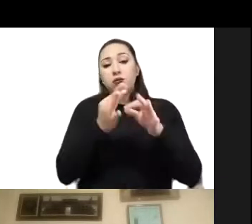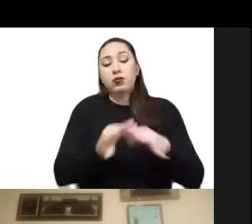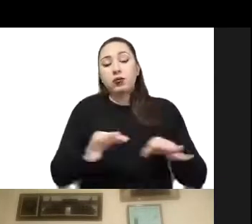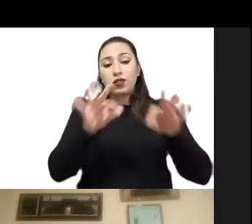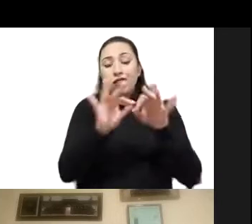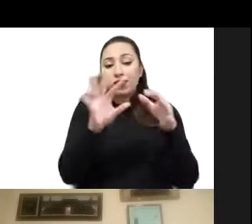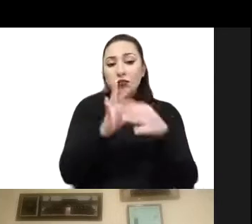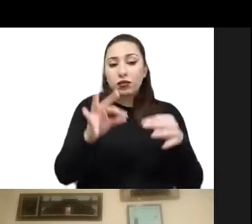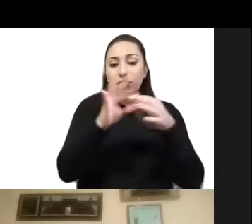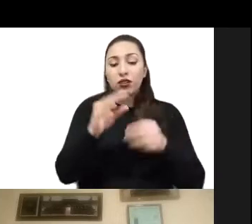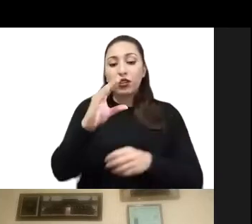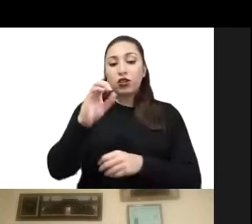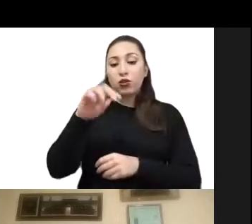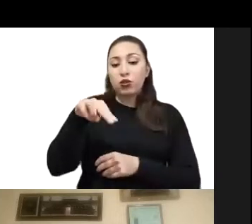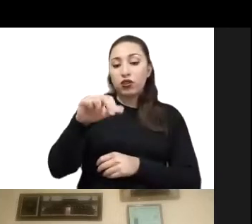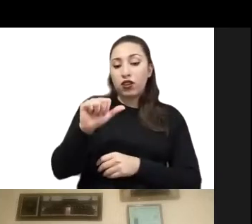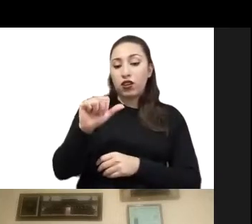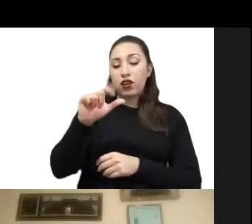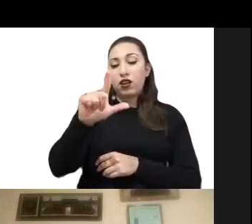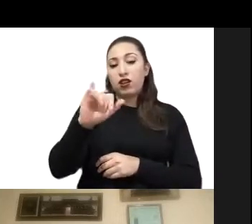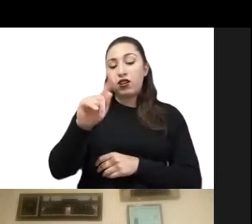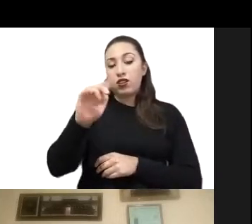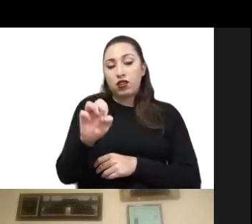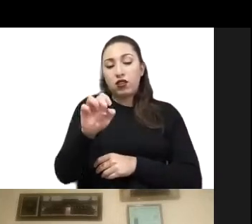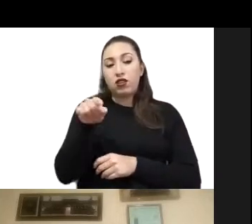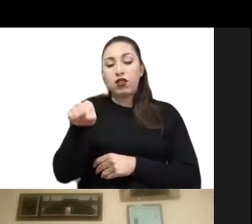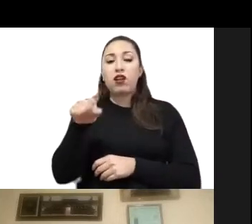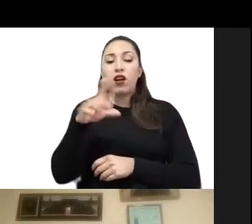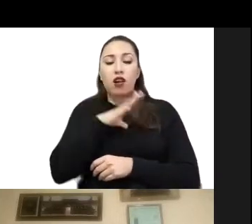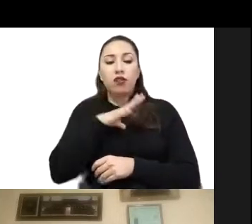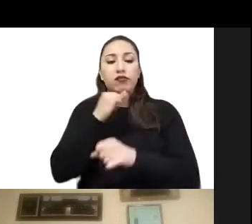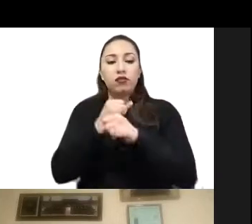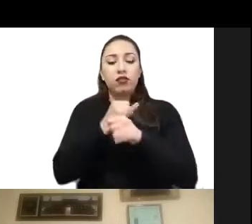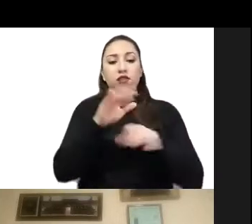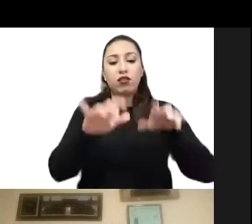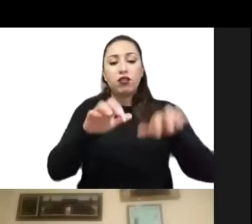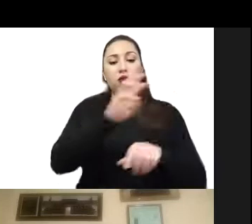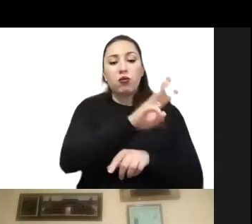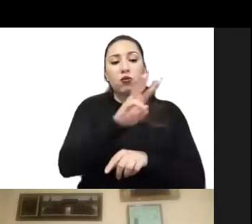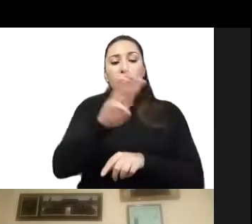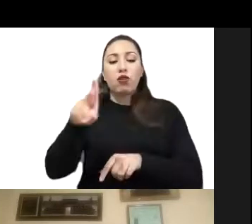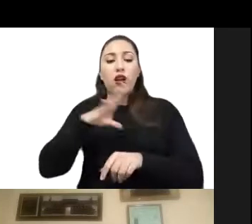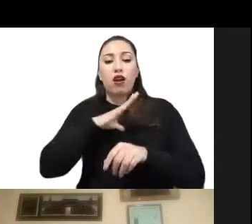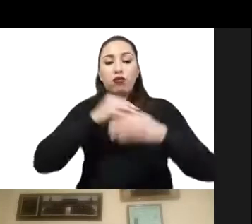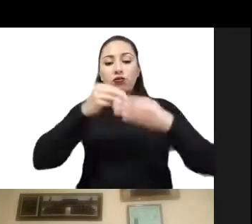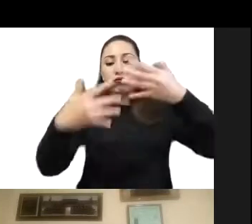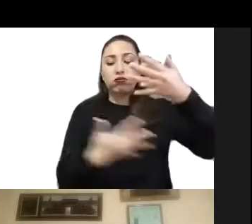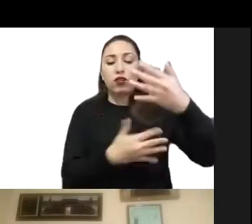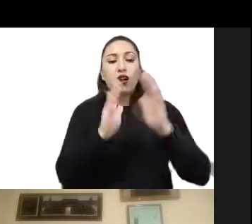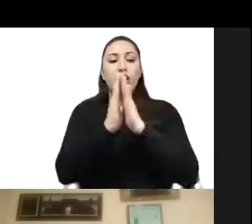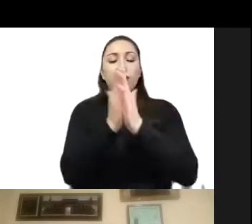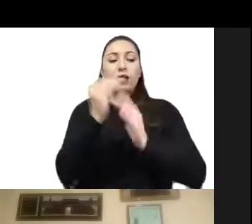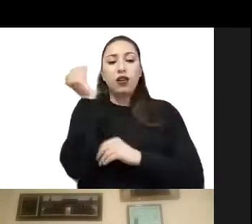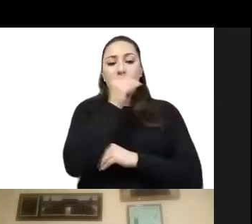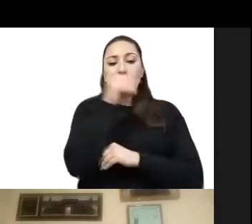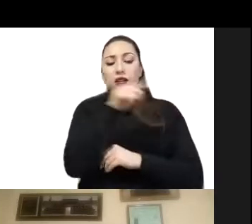que la CONALITEG, a través de su portal electrónico, cuenta con un catálogo de libros de texto gratuitos, así